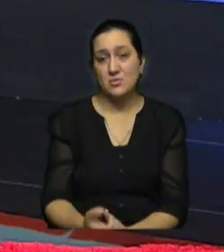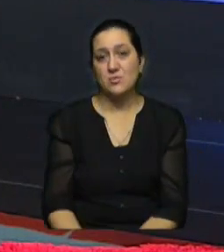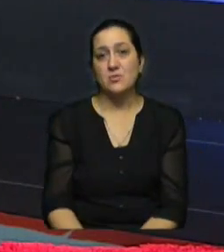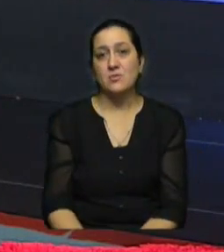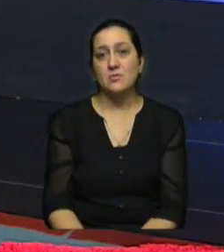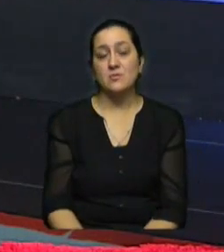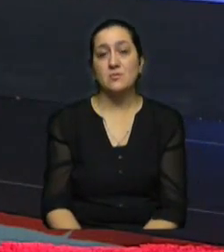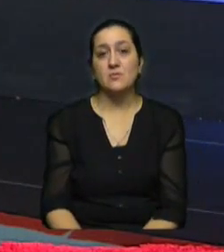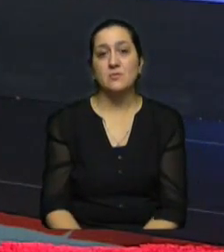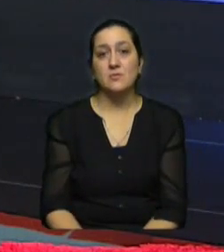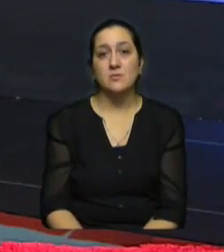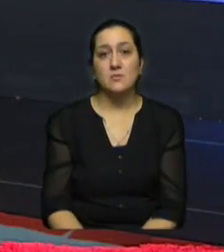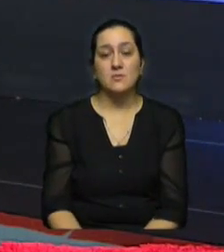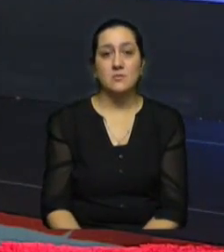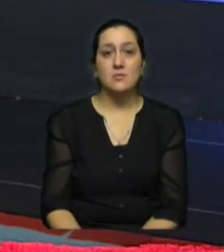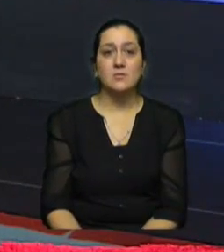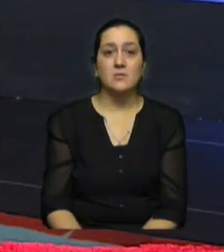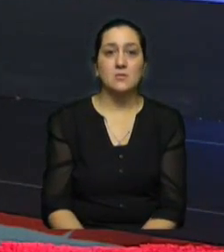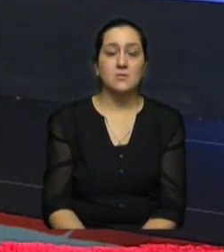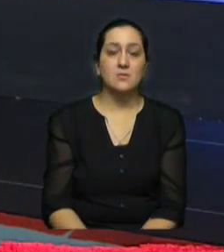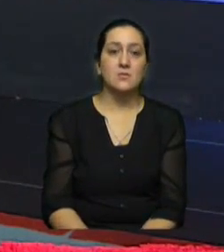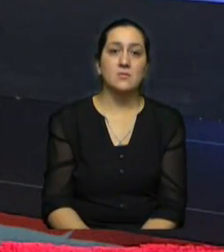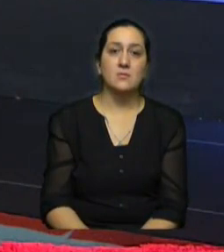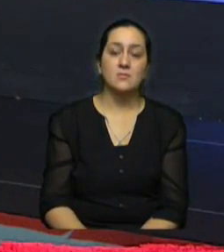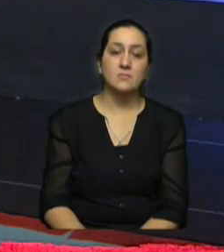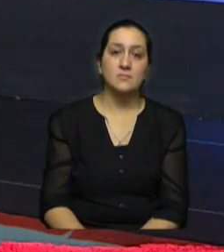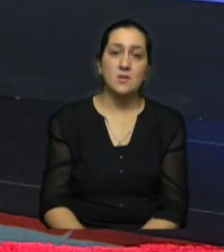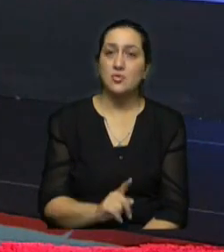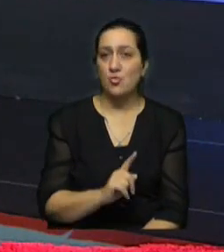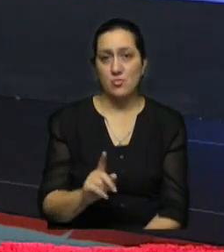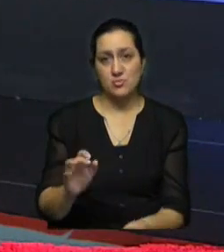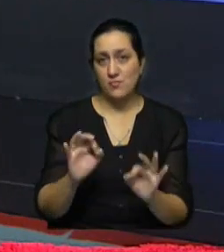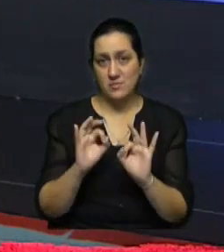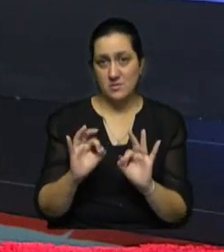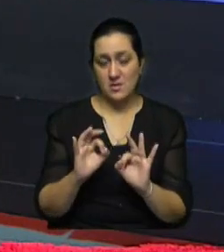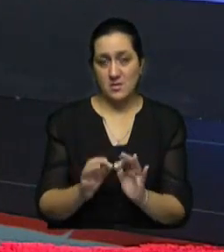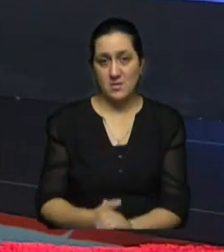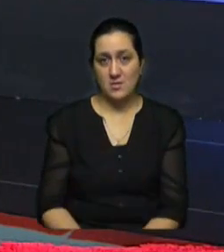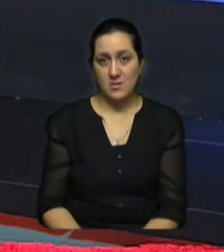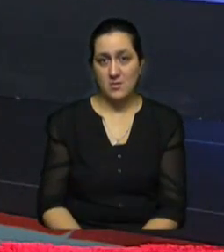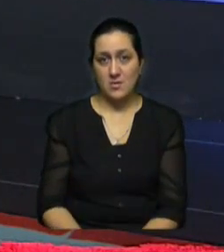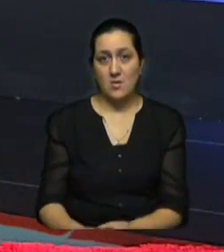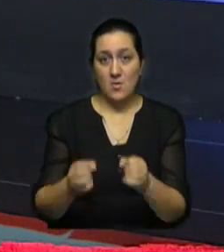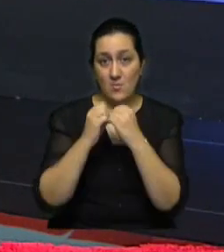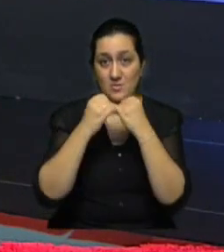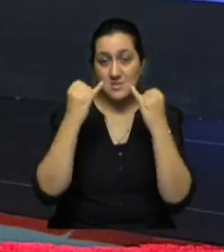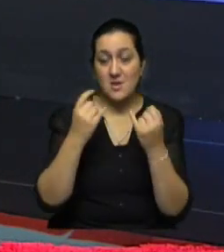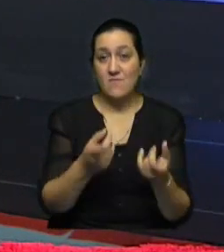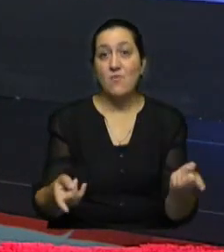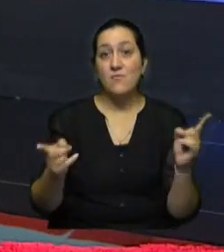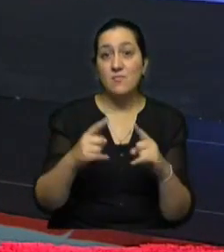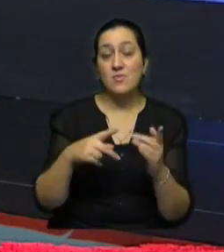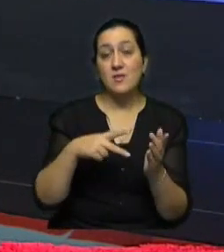sobrevivir. Ni siquiera sé si es sobrevivir 10.000 pesos por mes. Buenos días, volvimos de Daimán.